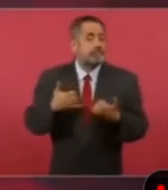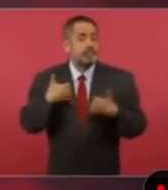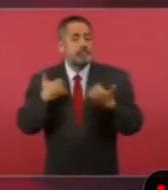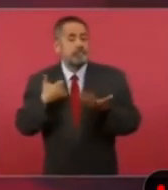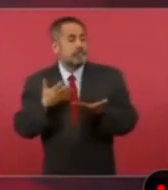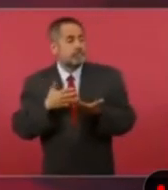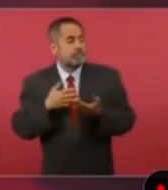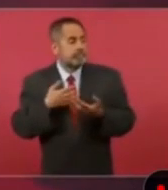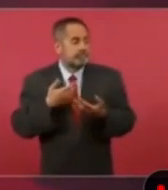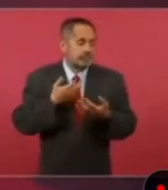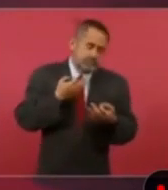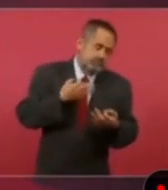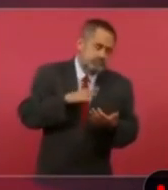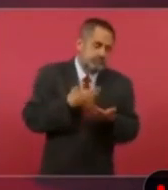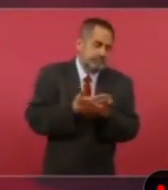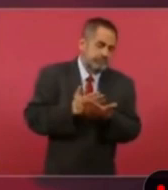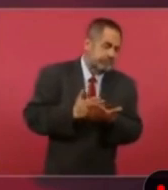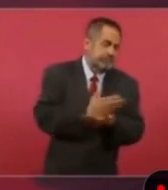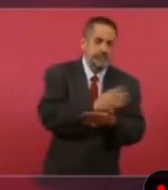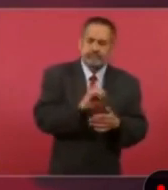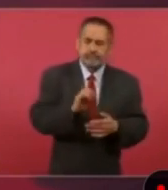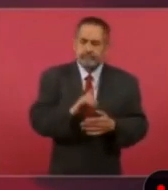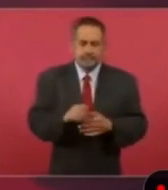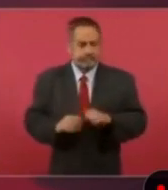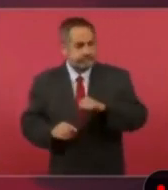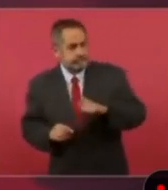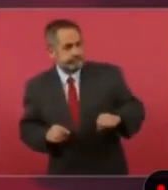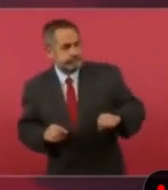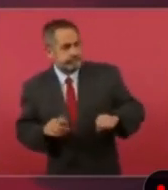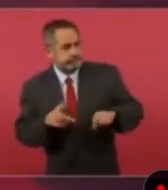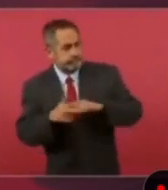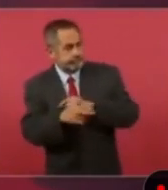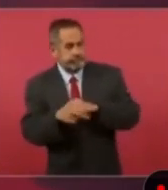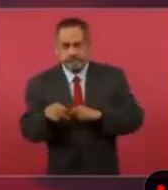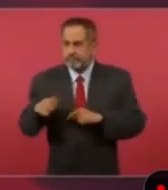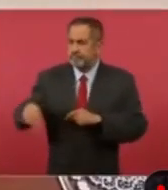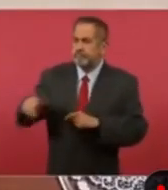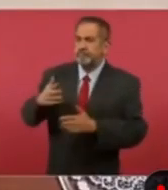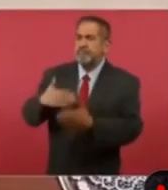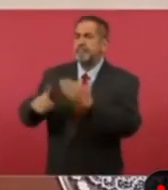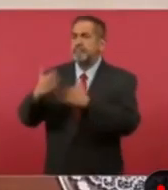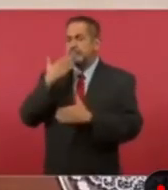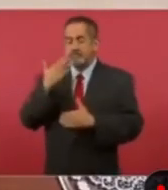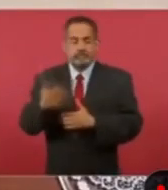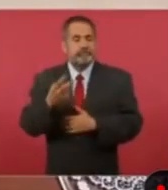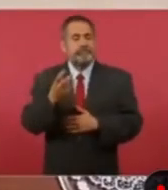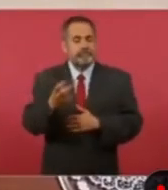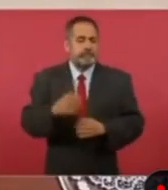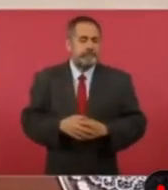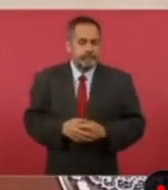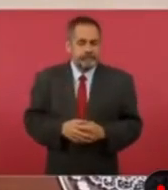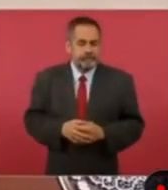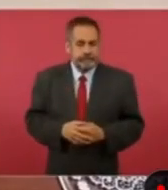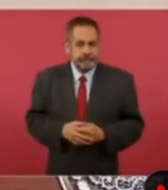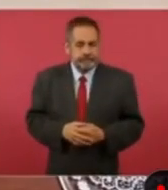Y eso da resultados. Entonces, todo esto me lleva